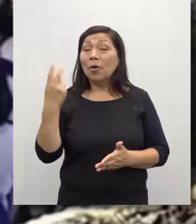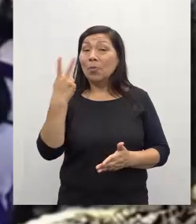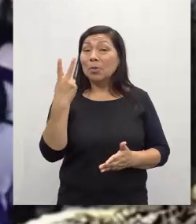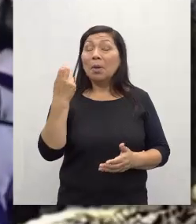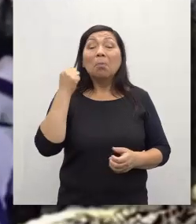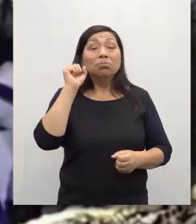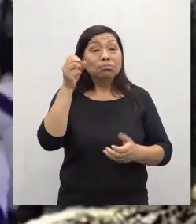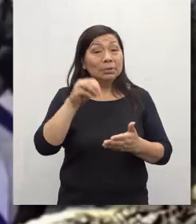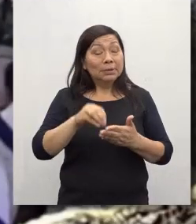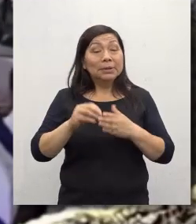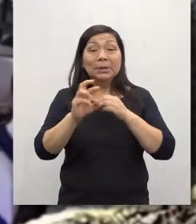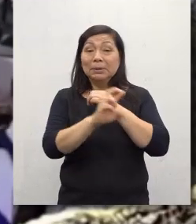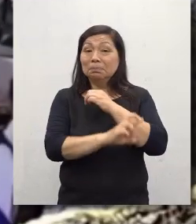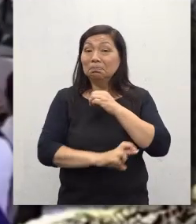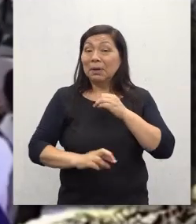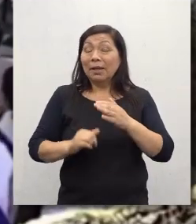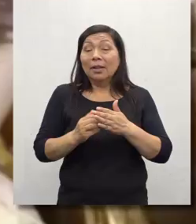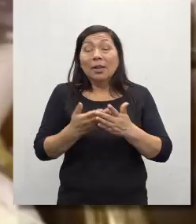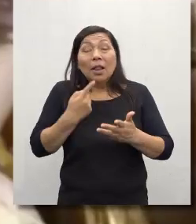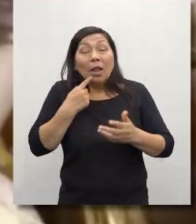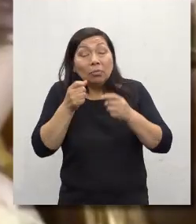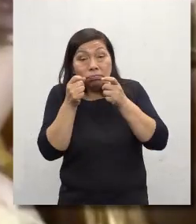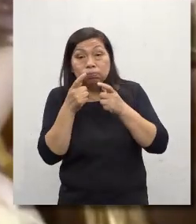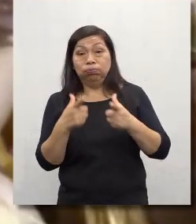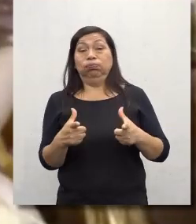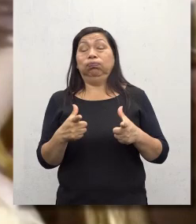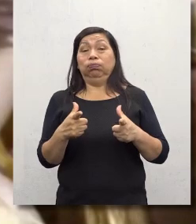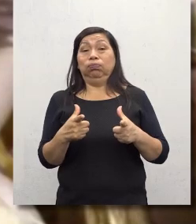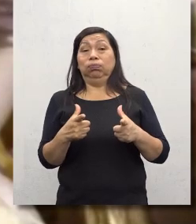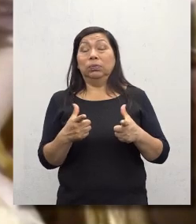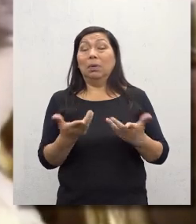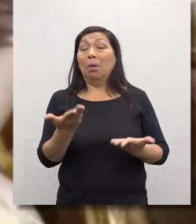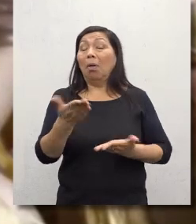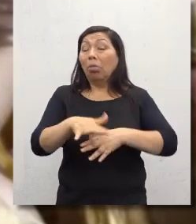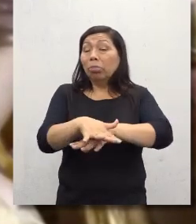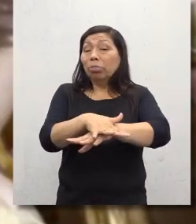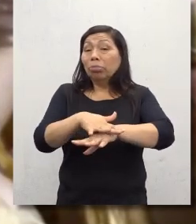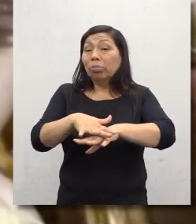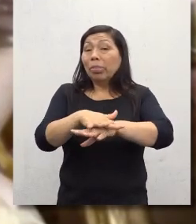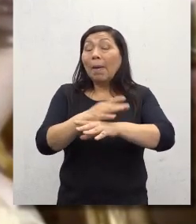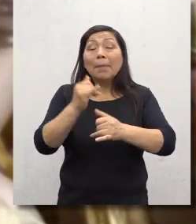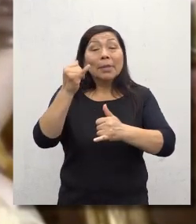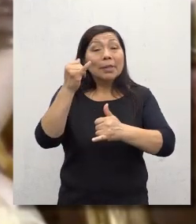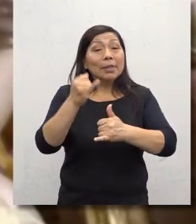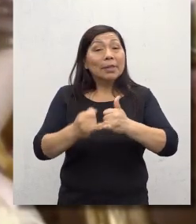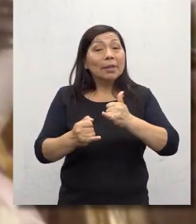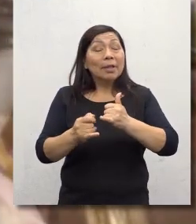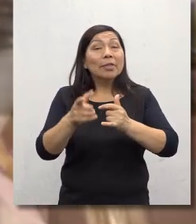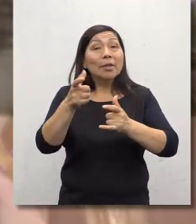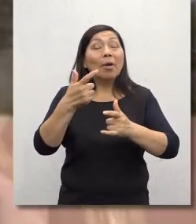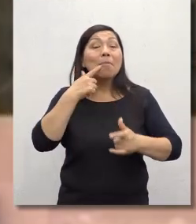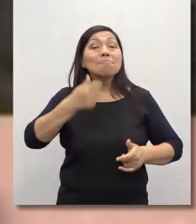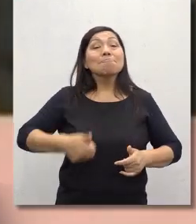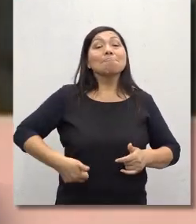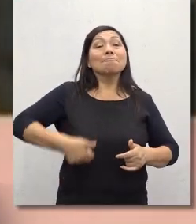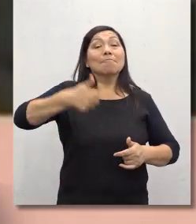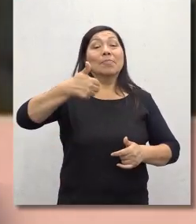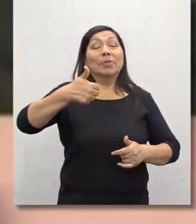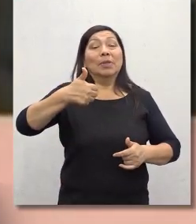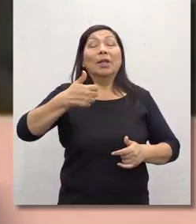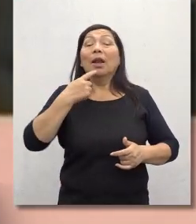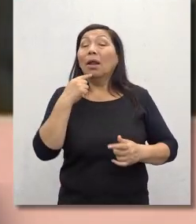fuerza opositora del país, tras descubrirse supuestos planes para acabar con la monarquía. Al